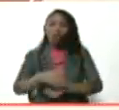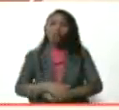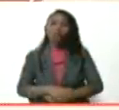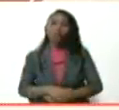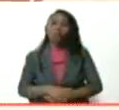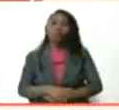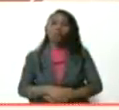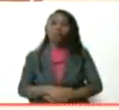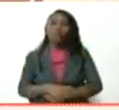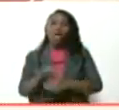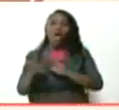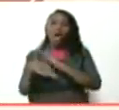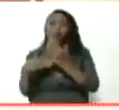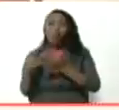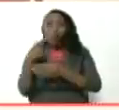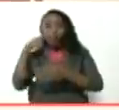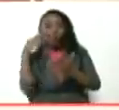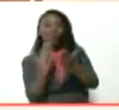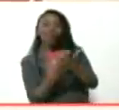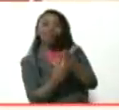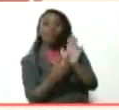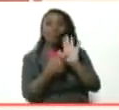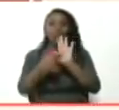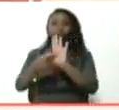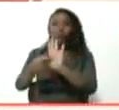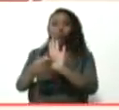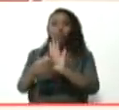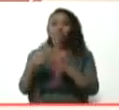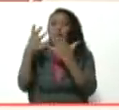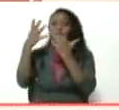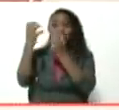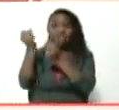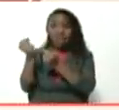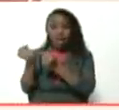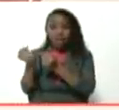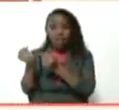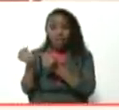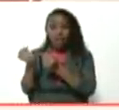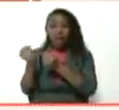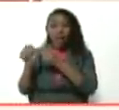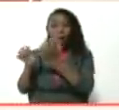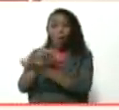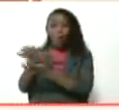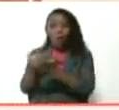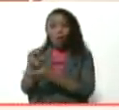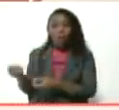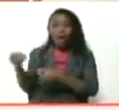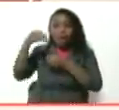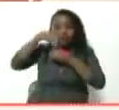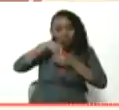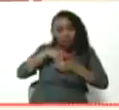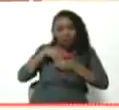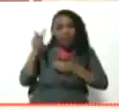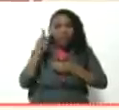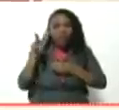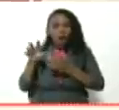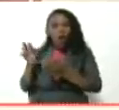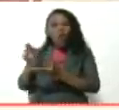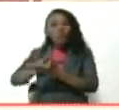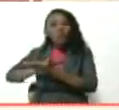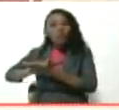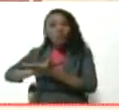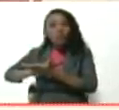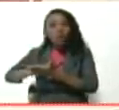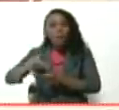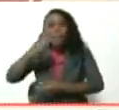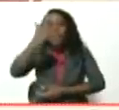Y el mundo verá si entiende que los problemas internos de Venezuela los resuelven